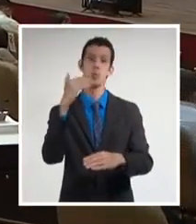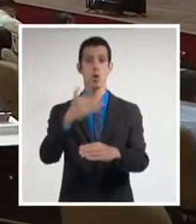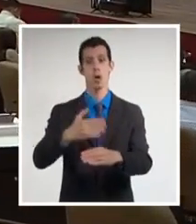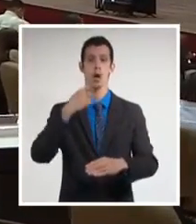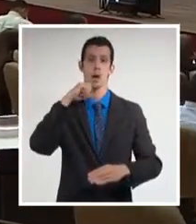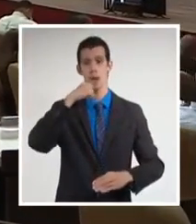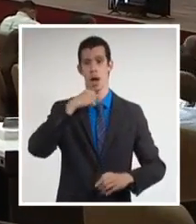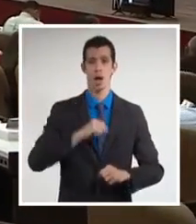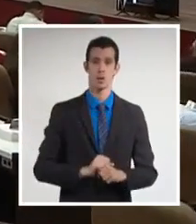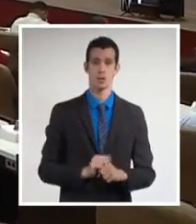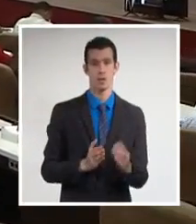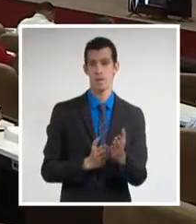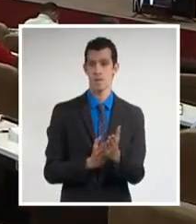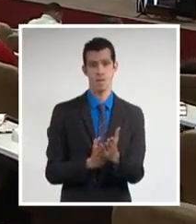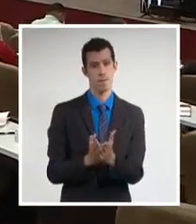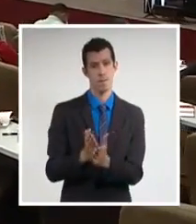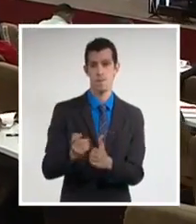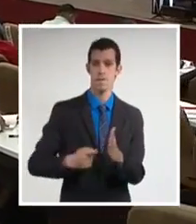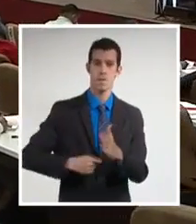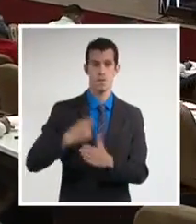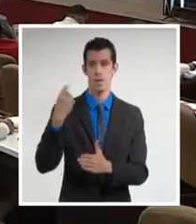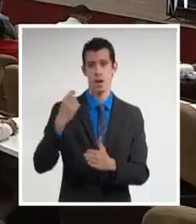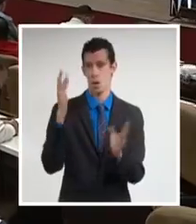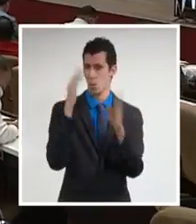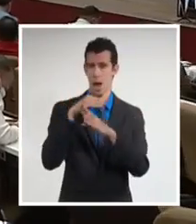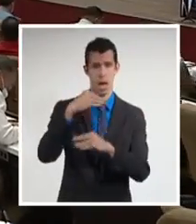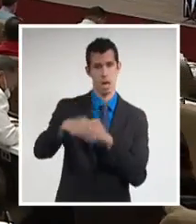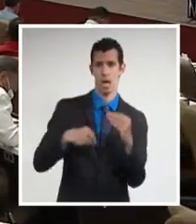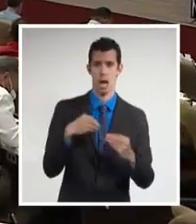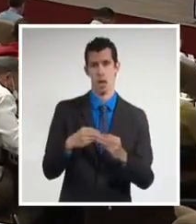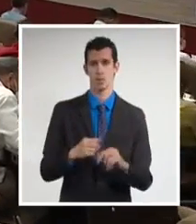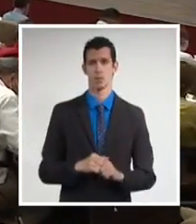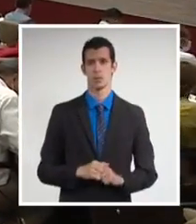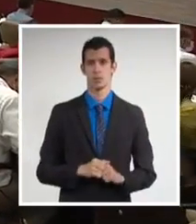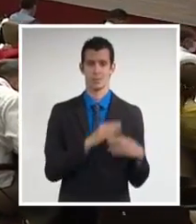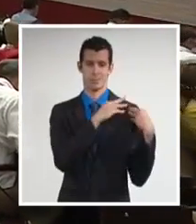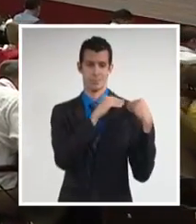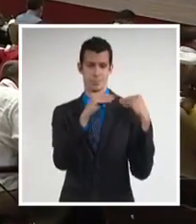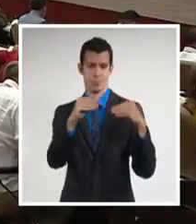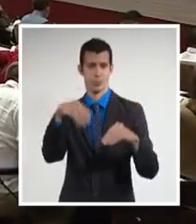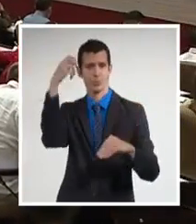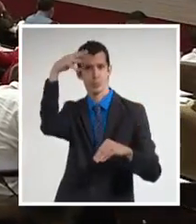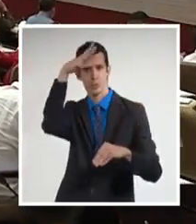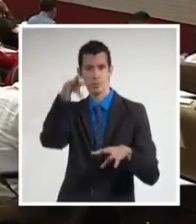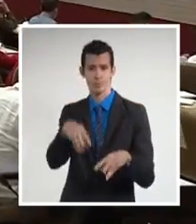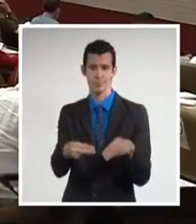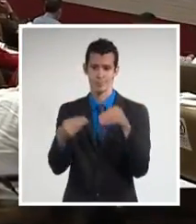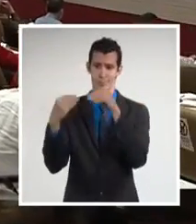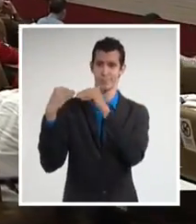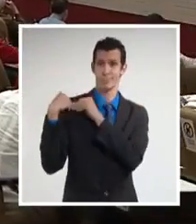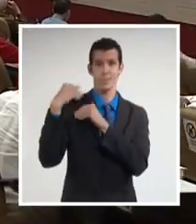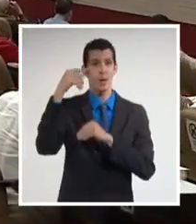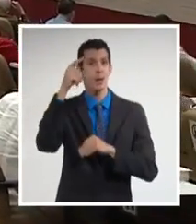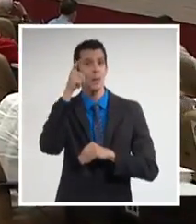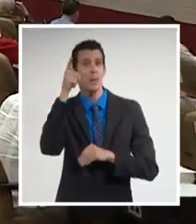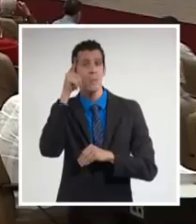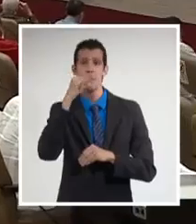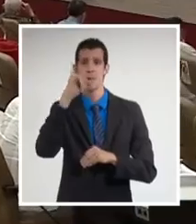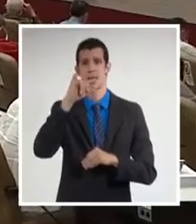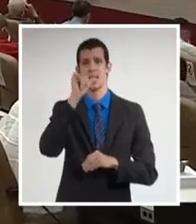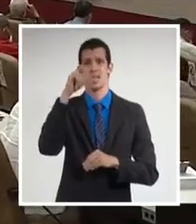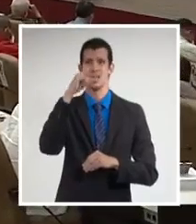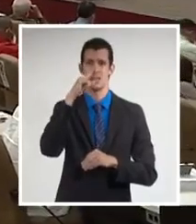inmóvil con las medidas aplicadas por la anterior administración del gobierno de los Estados Unidos, lo que es aún más criminal en medio del